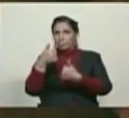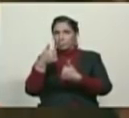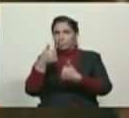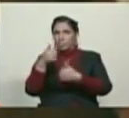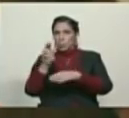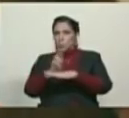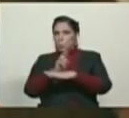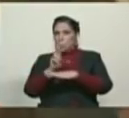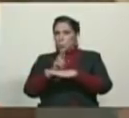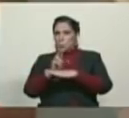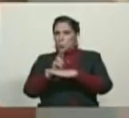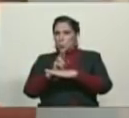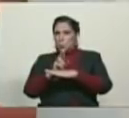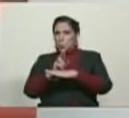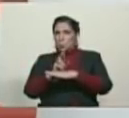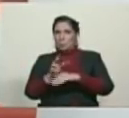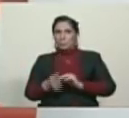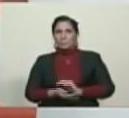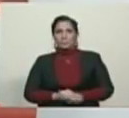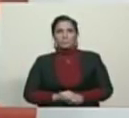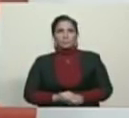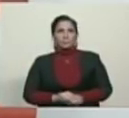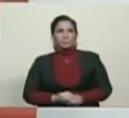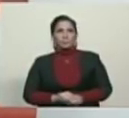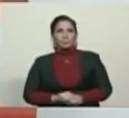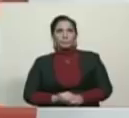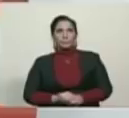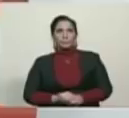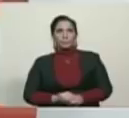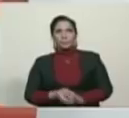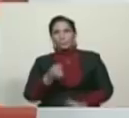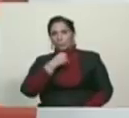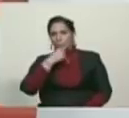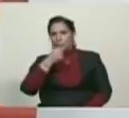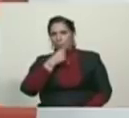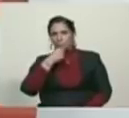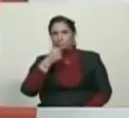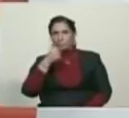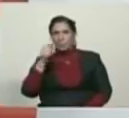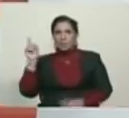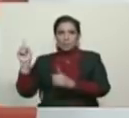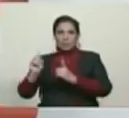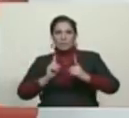ubicada, valga el término, unas periodistas que se fueron para el SEBIN,